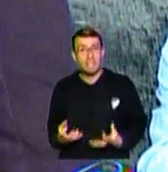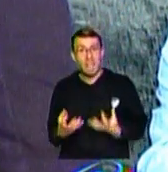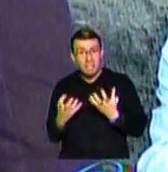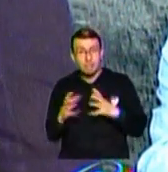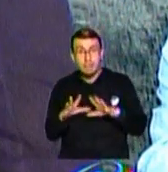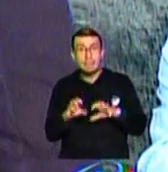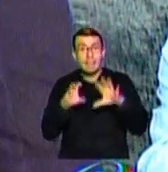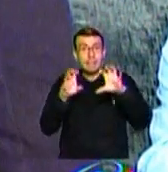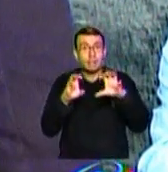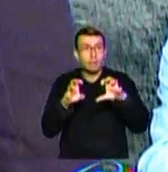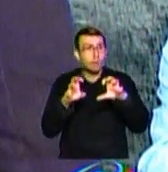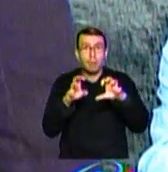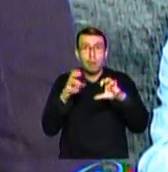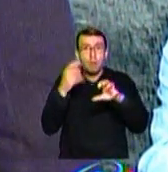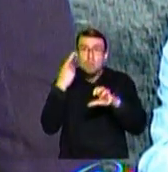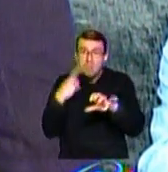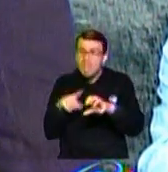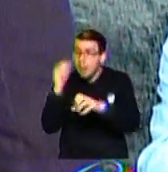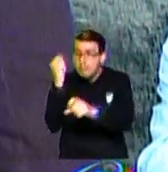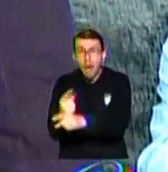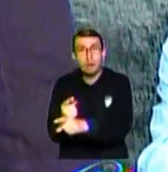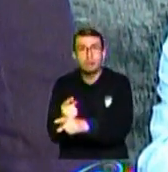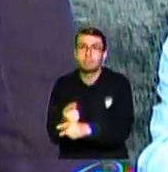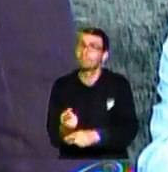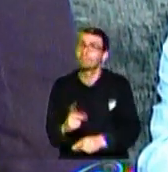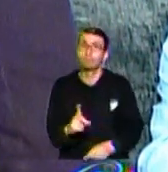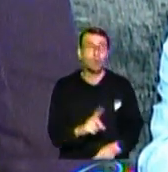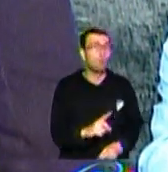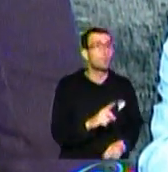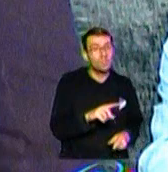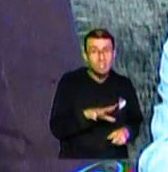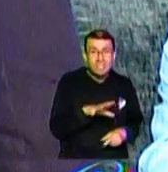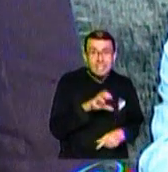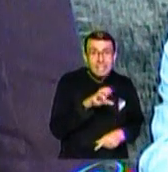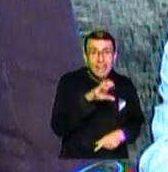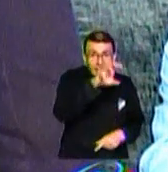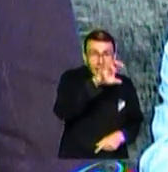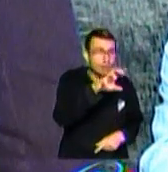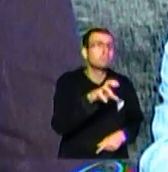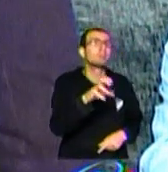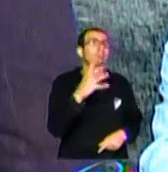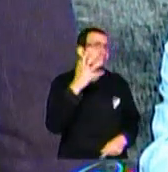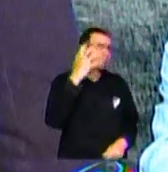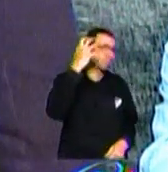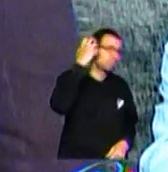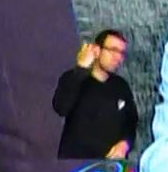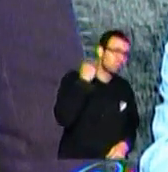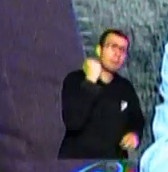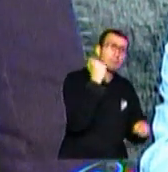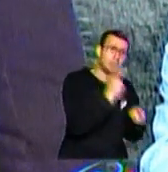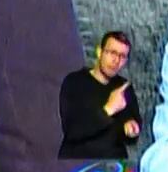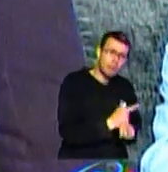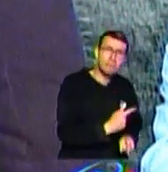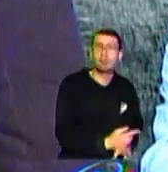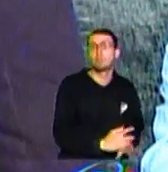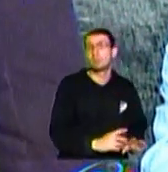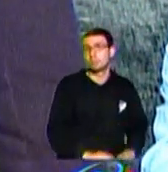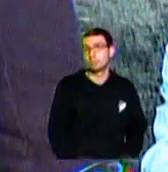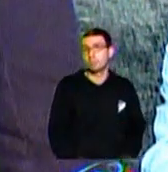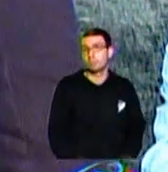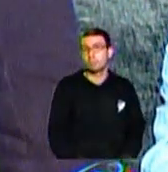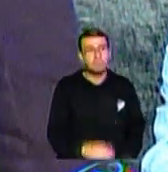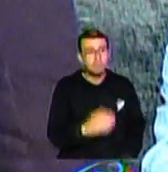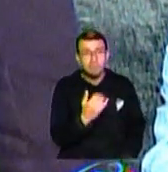no. Lleva mucho tiempo. Y si ustedes consultan oportunamente, tienen la posibilidad de una